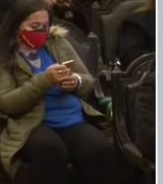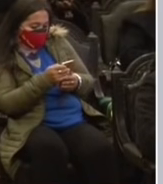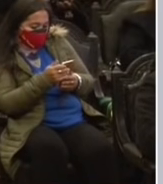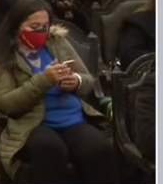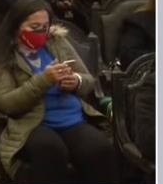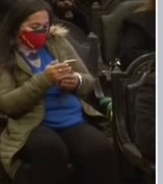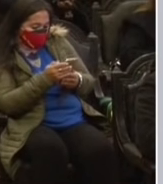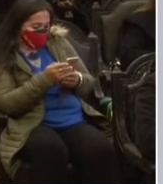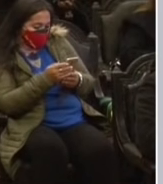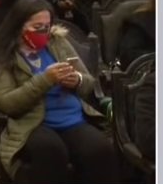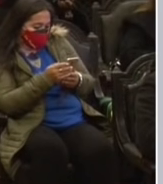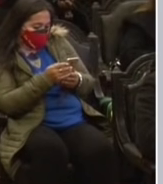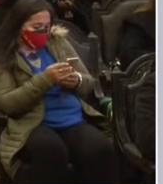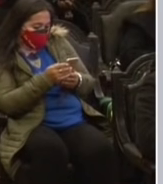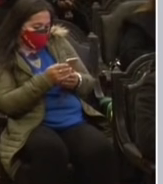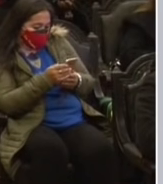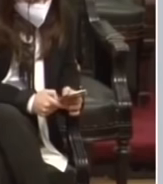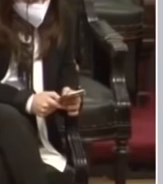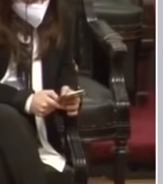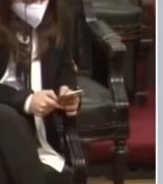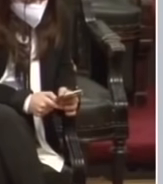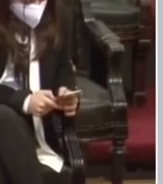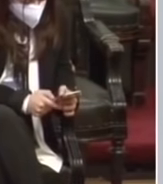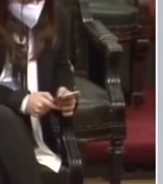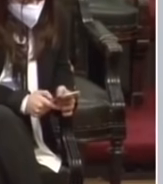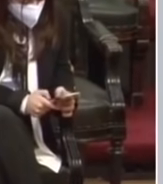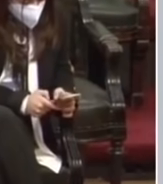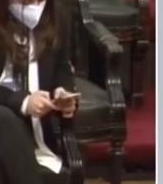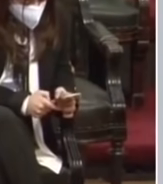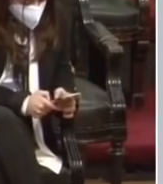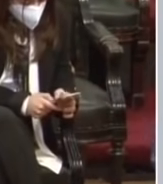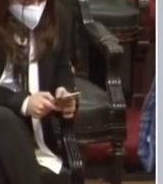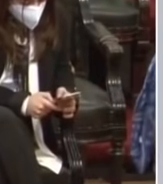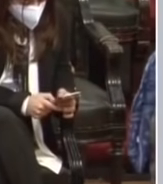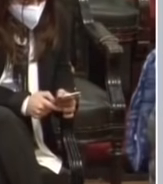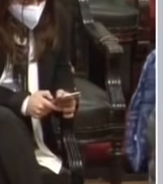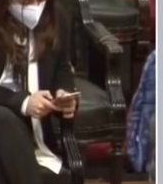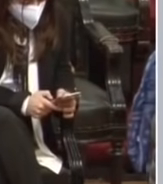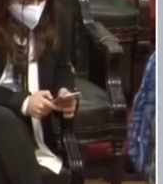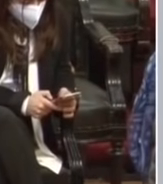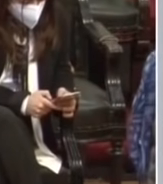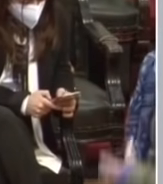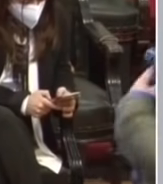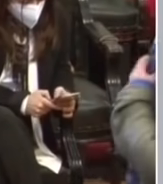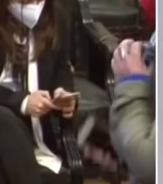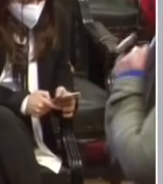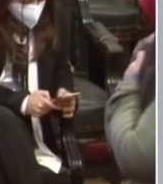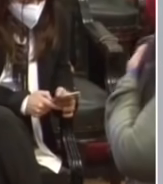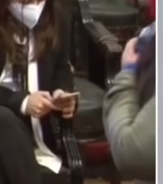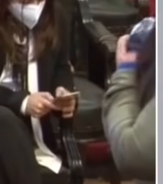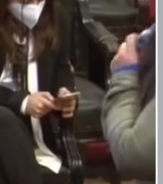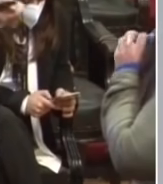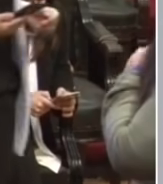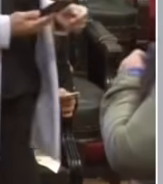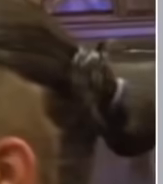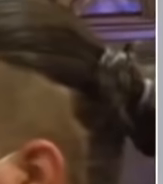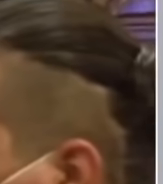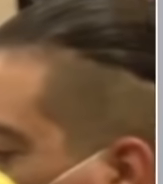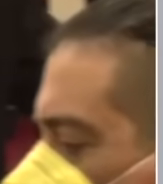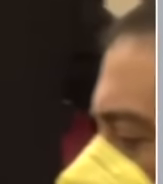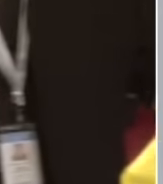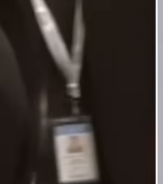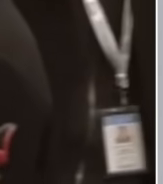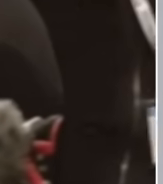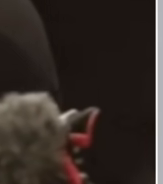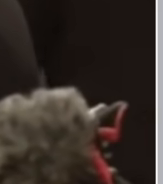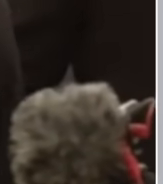del único objetivo que constitucionalmente convocó y reunió a los convencionales constituyentes, que es el de